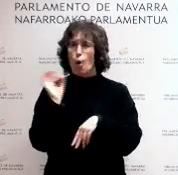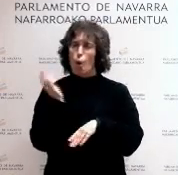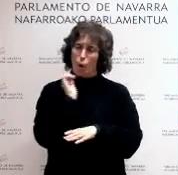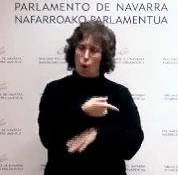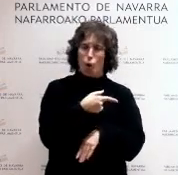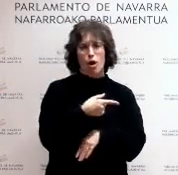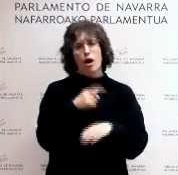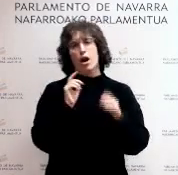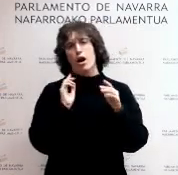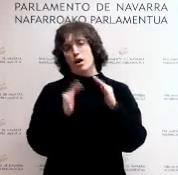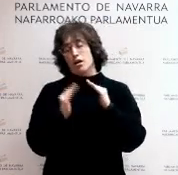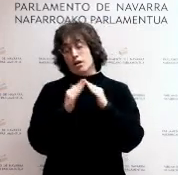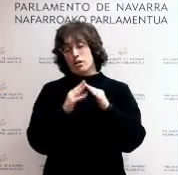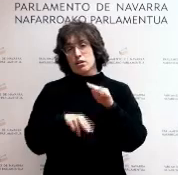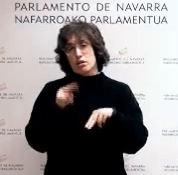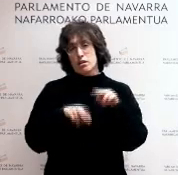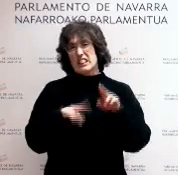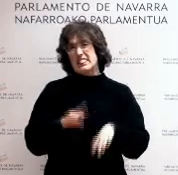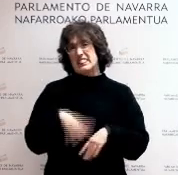de vivienda protegida de lo que se hace ahora.